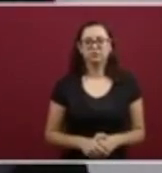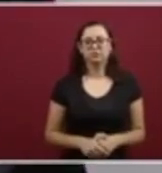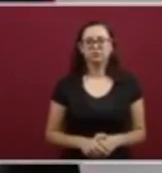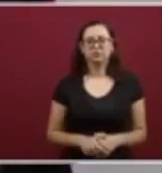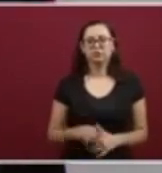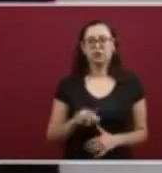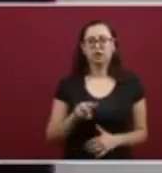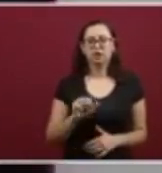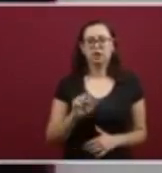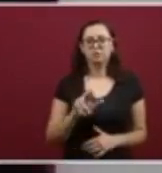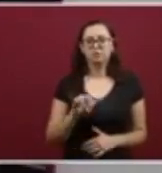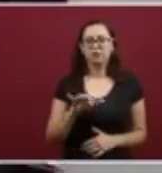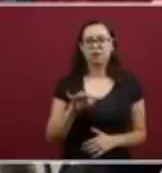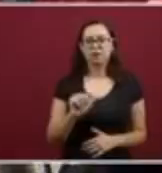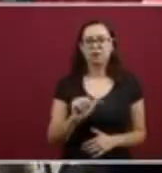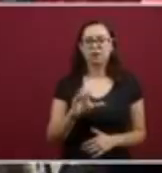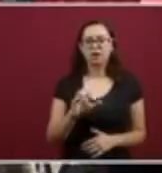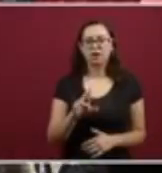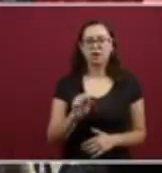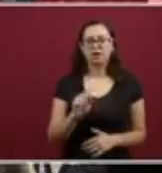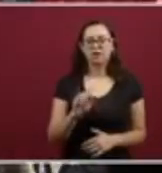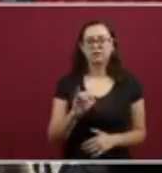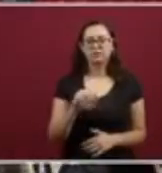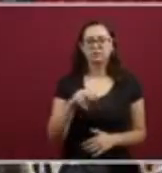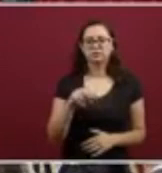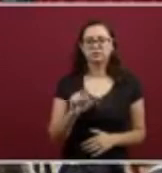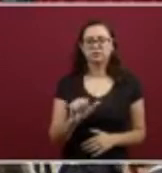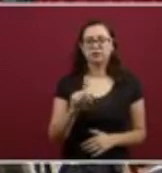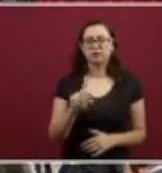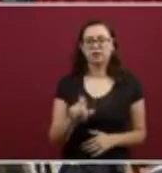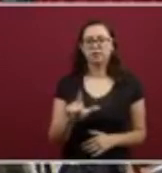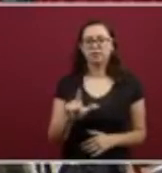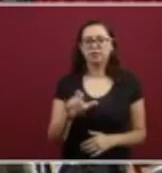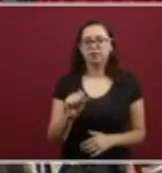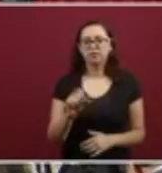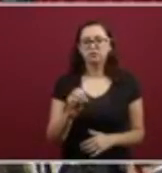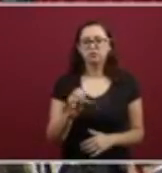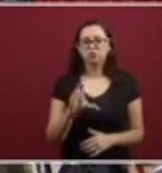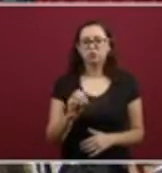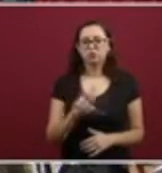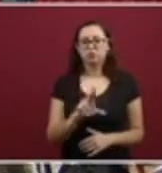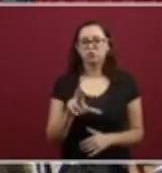María Cristina del Socorro Mejía Vera.